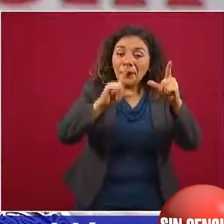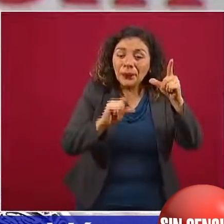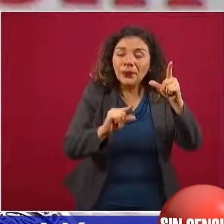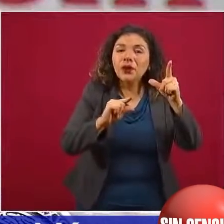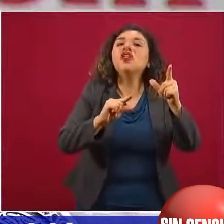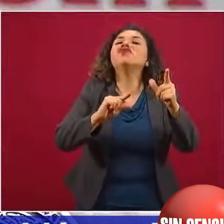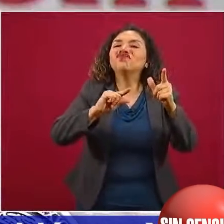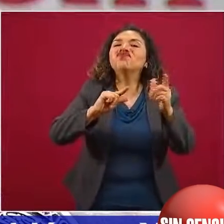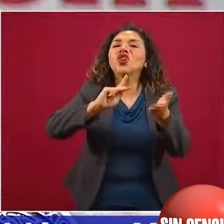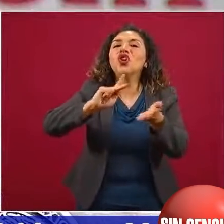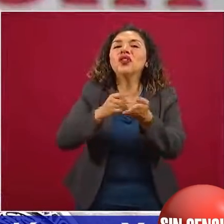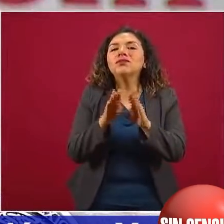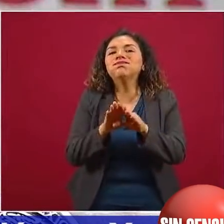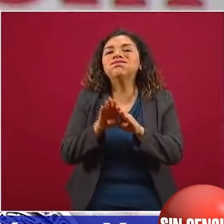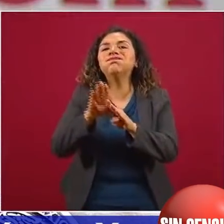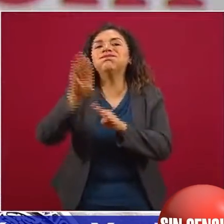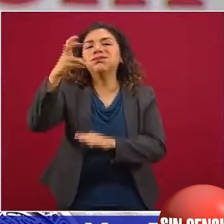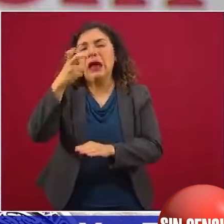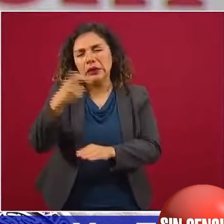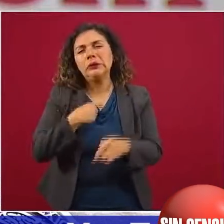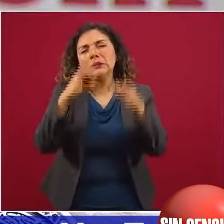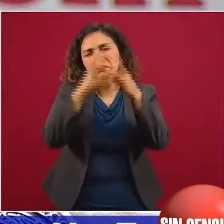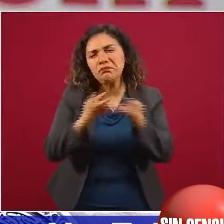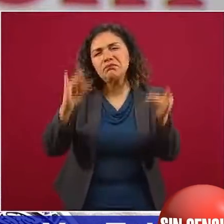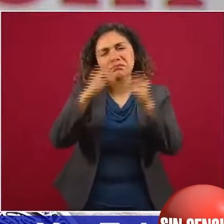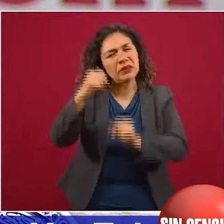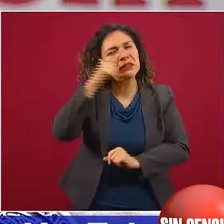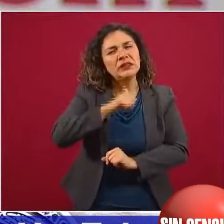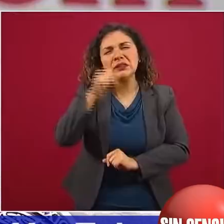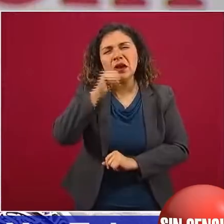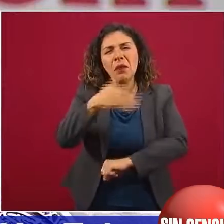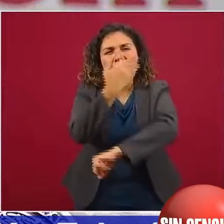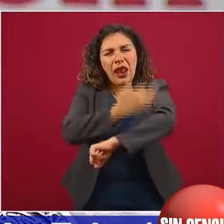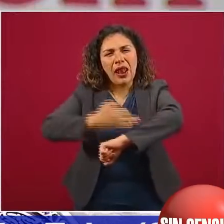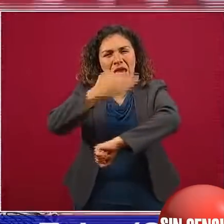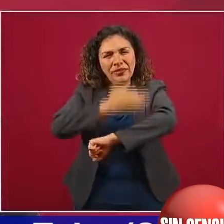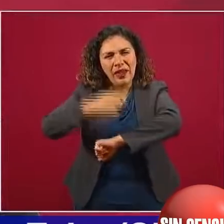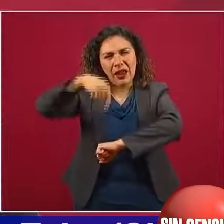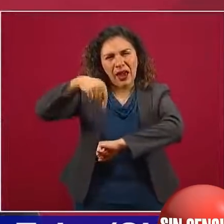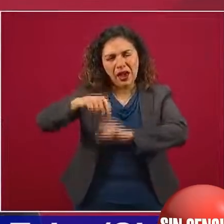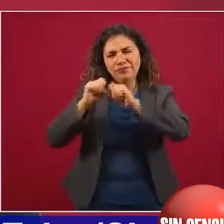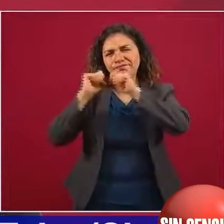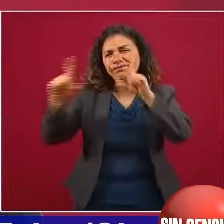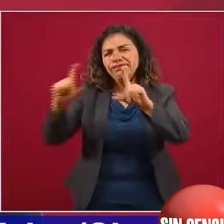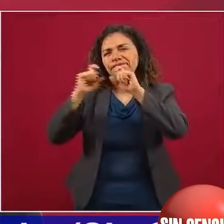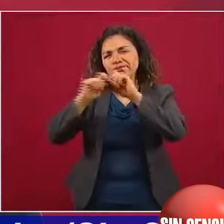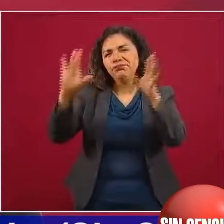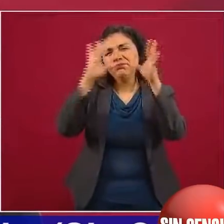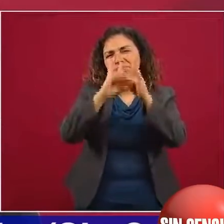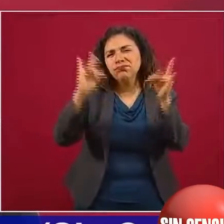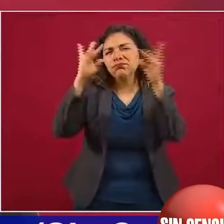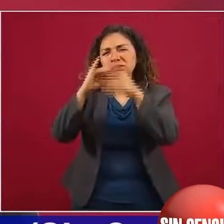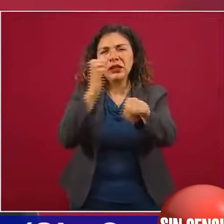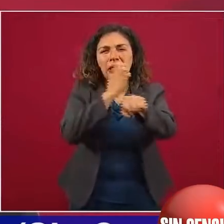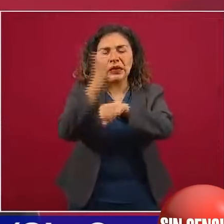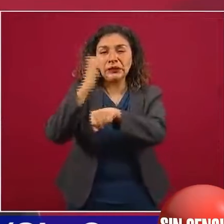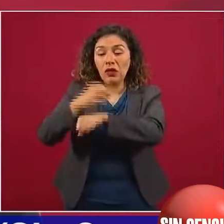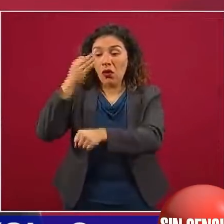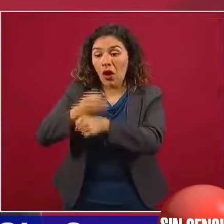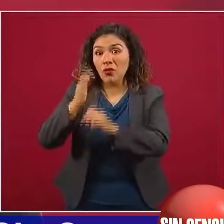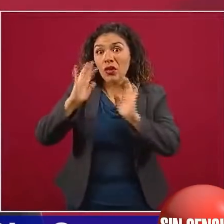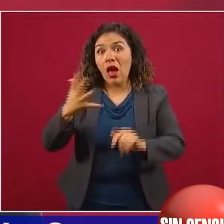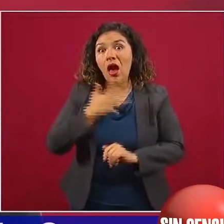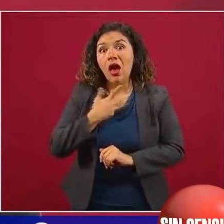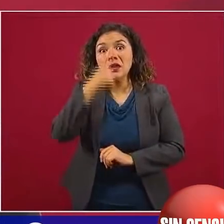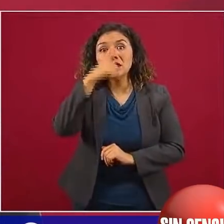manera detallada en las sesiones informativas de las tardes, que ya llevamos